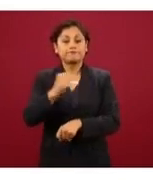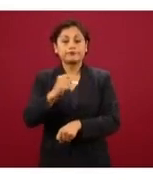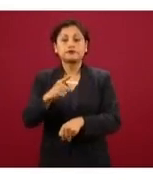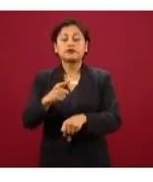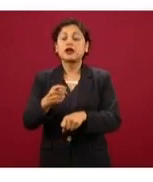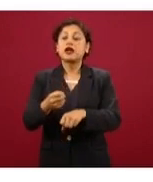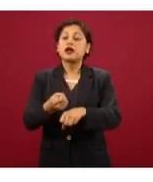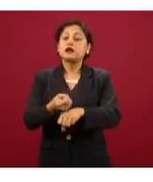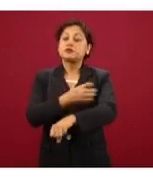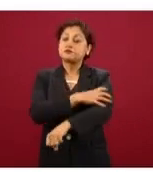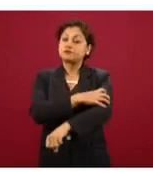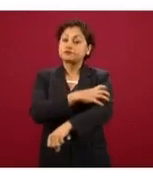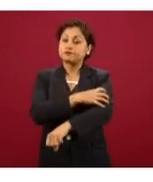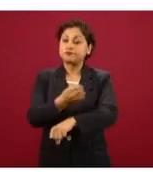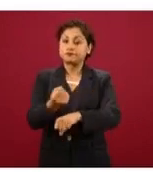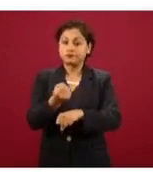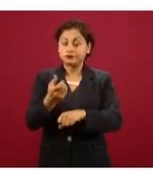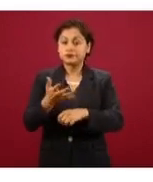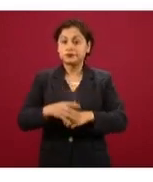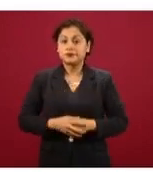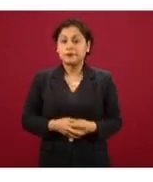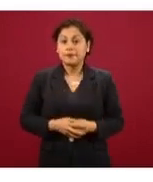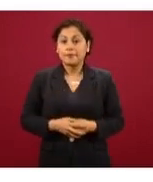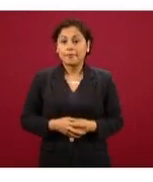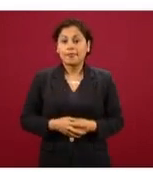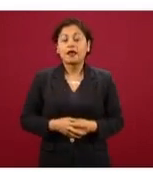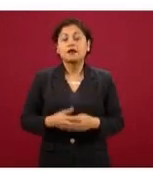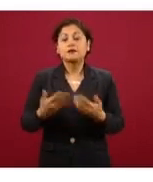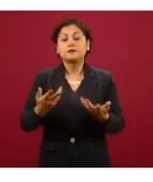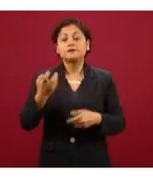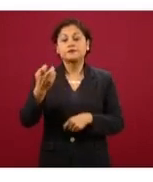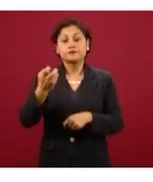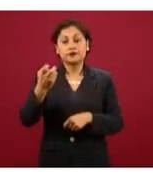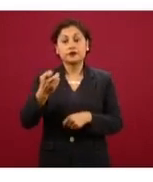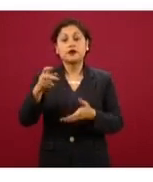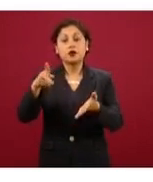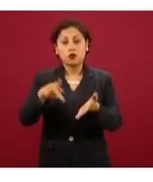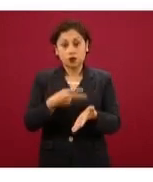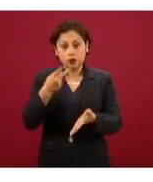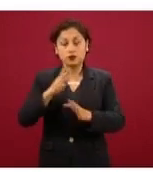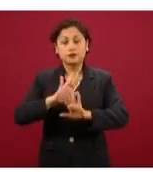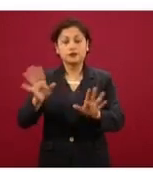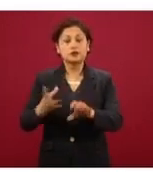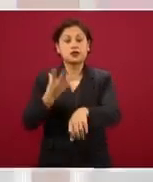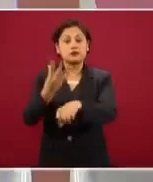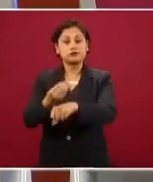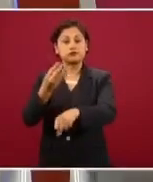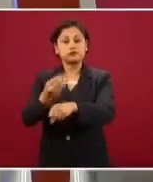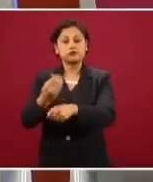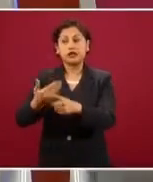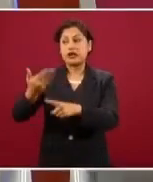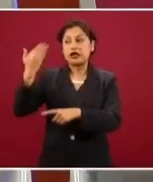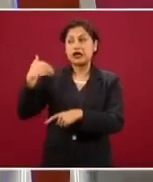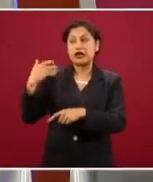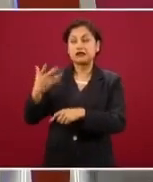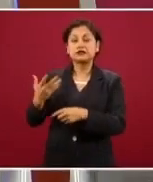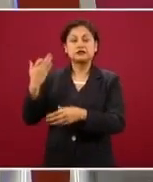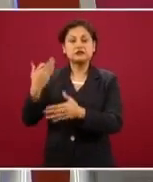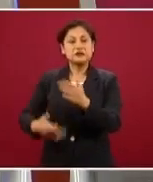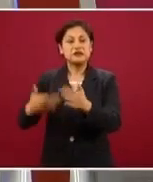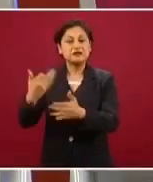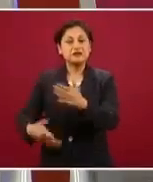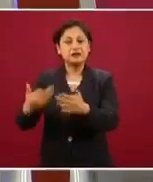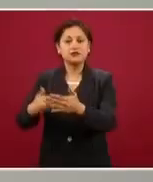está reabastecimiento, otra vez se está recuperando el abastecimiento que había quedado obstaculizado y